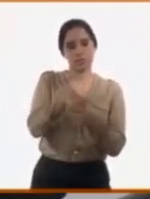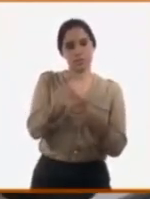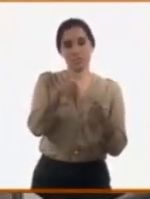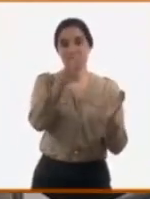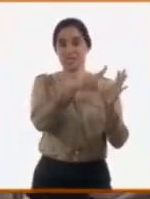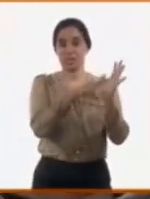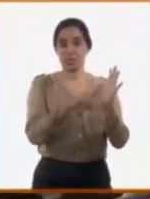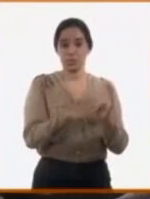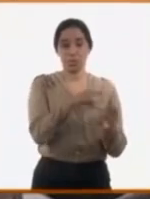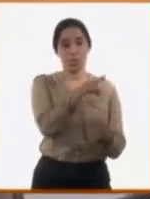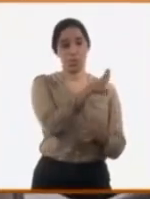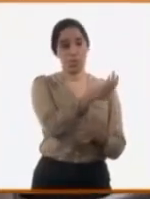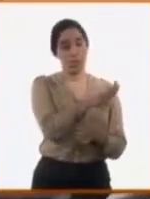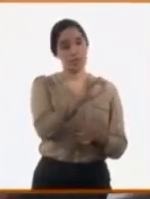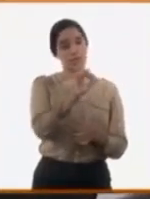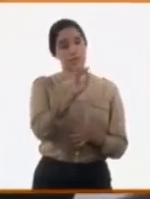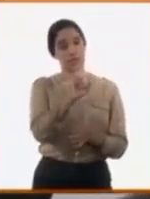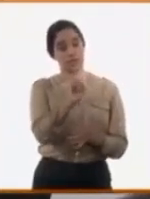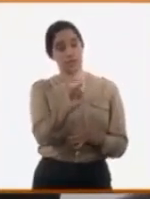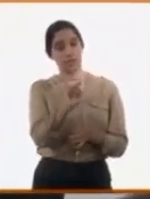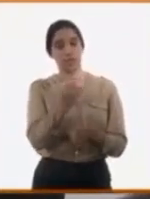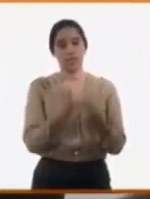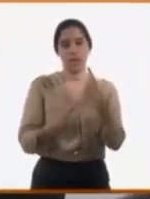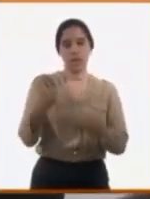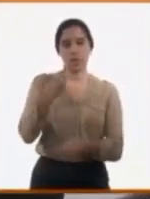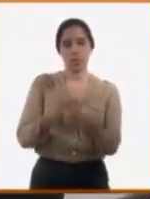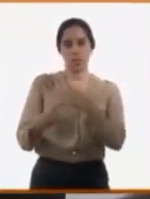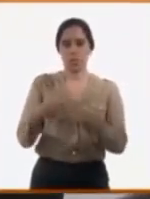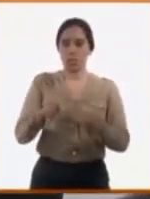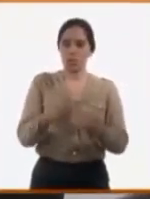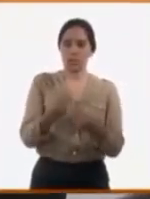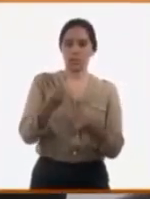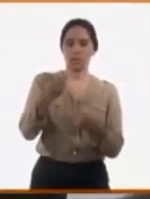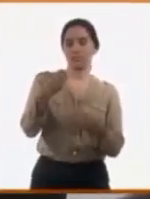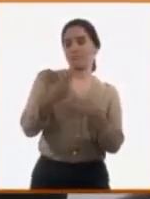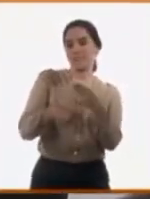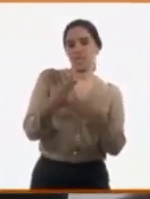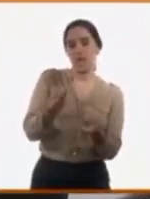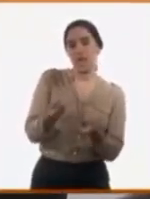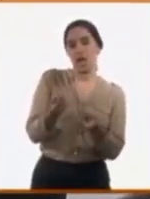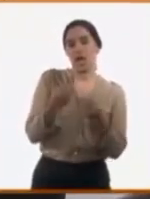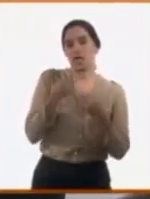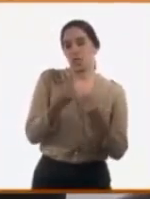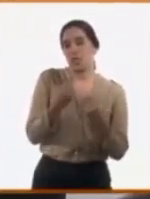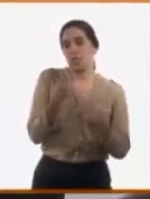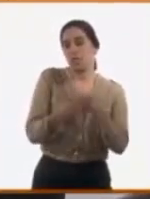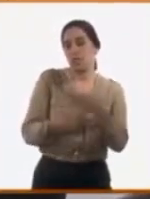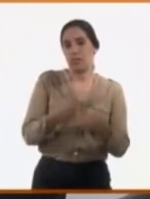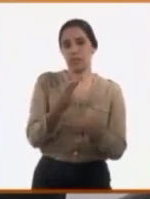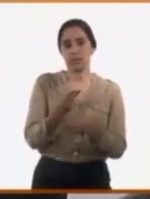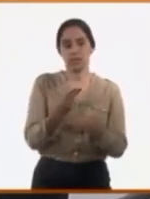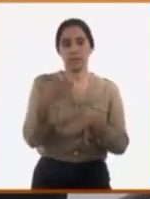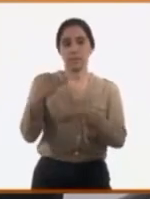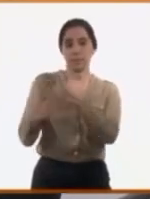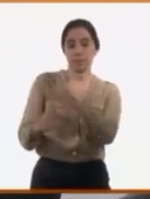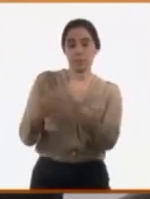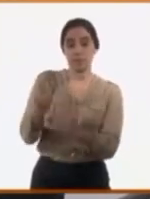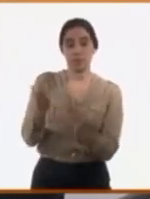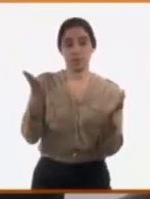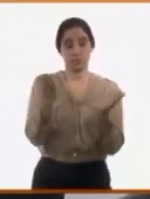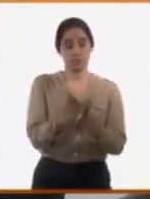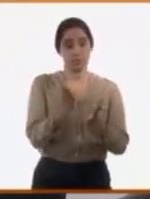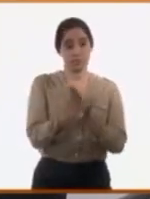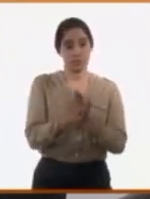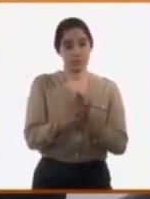115 que habla de todos los ajustes todo lo que se puede hacer en el orden de Cómo organizar el proceso docente en un curso académico bueno por